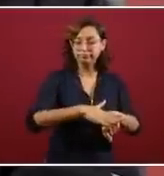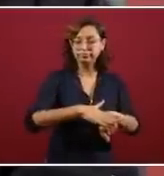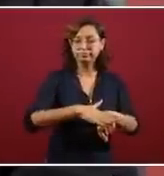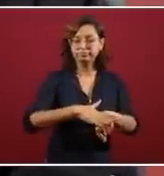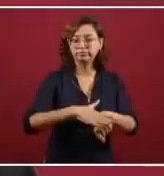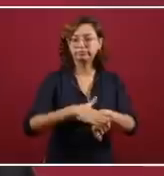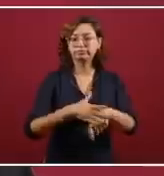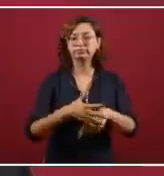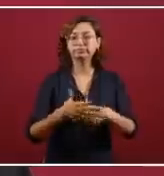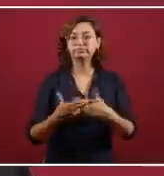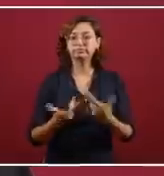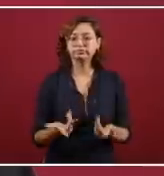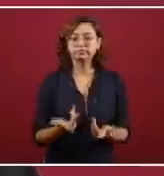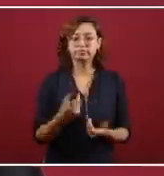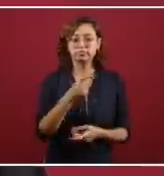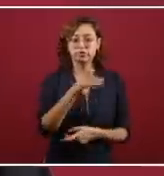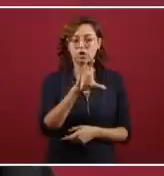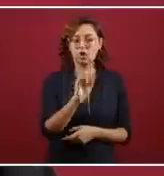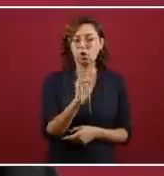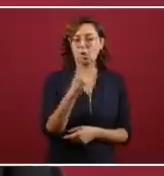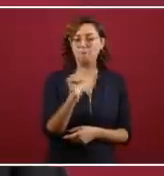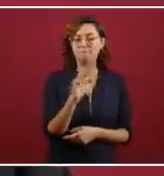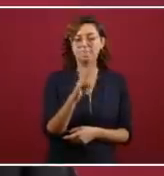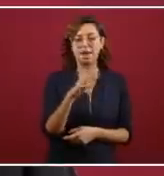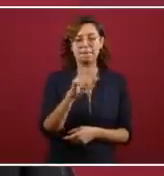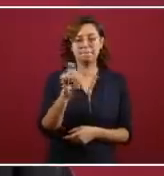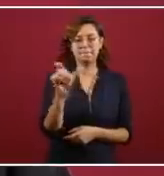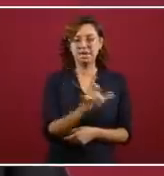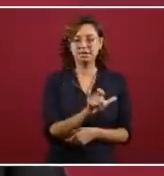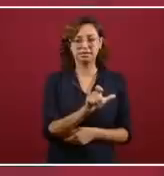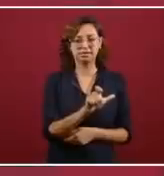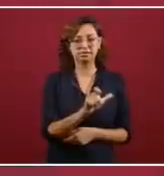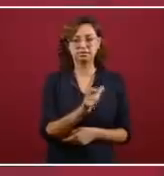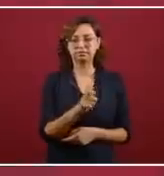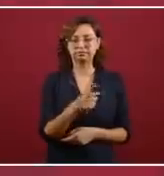el de la Coparmex, que es